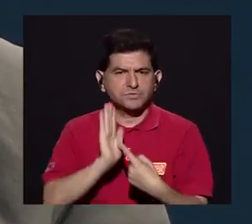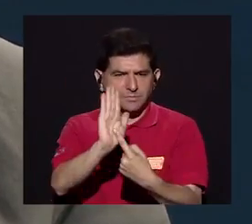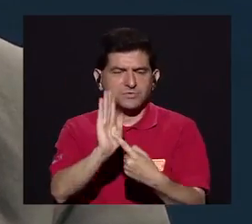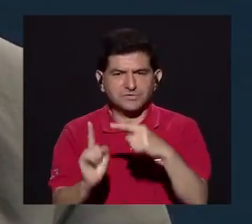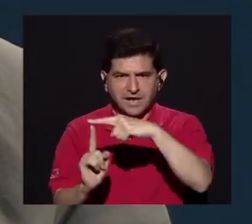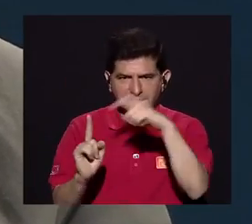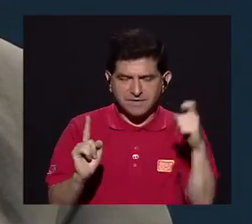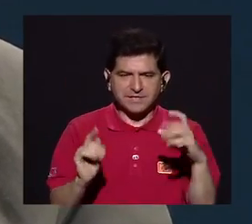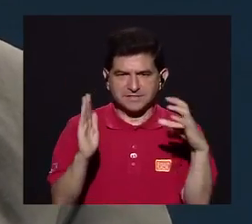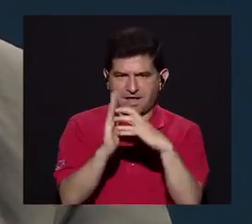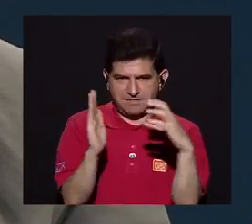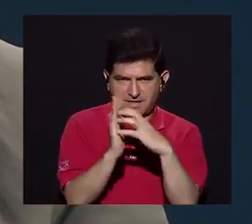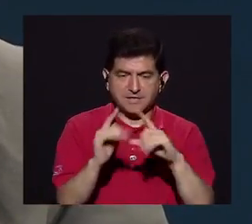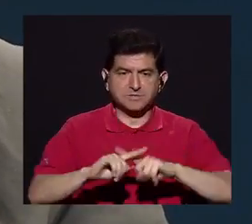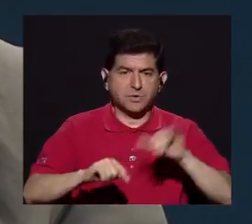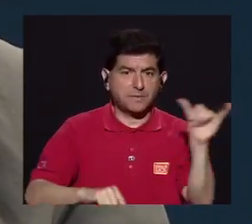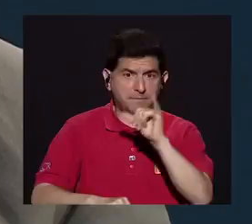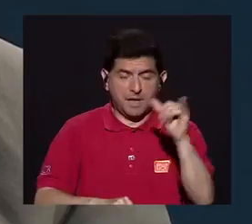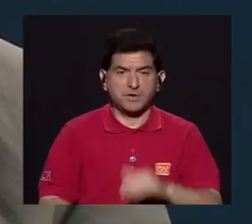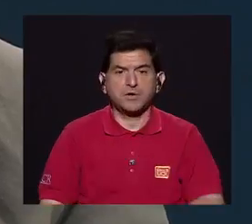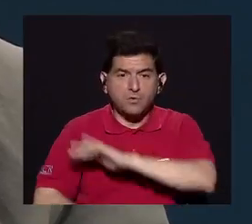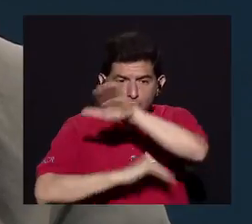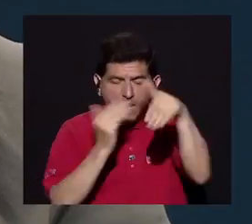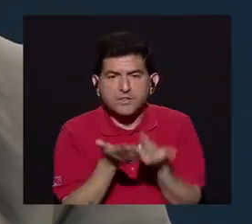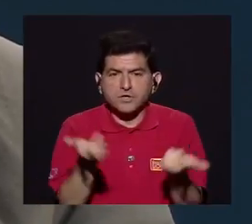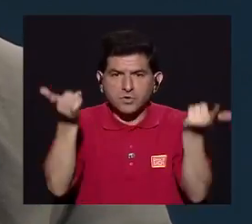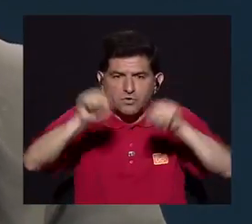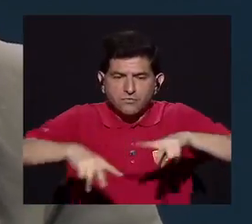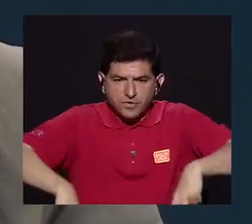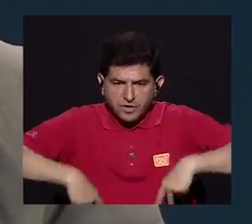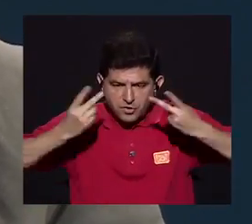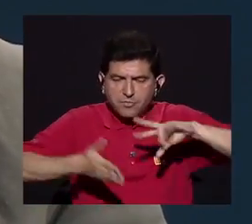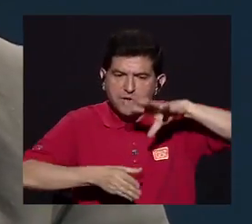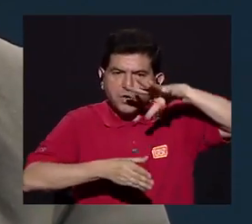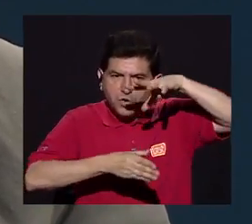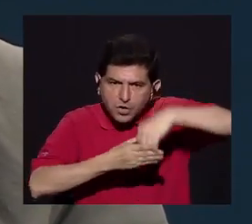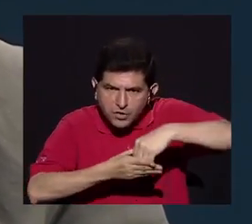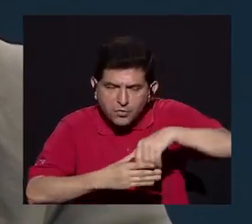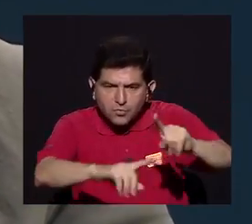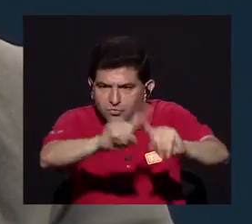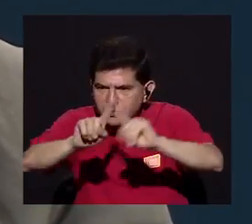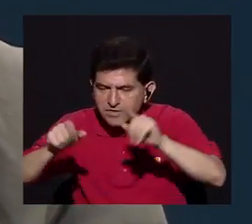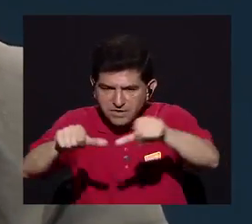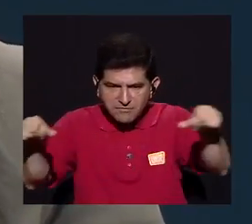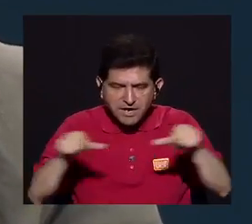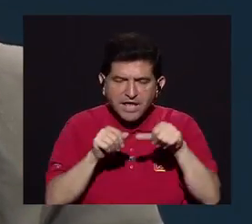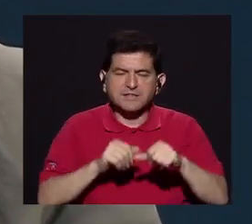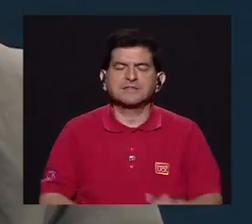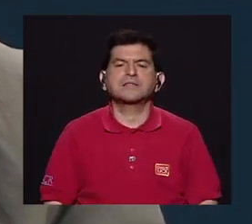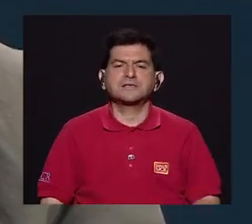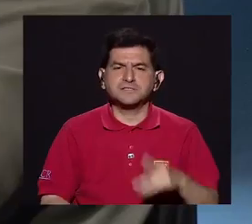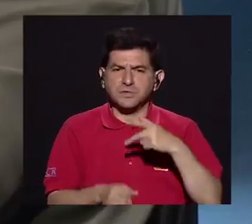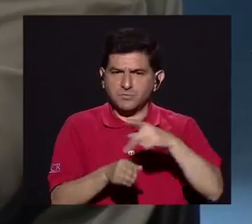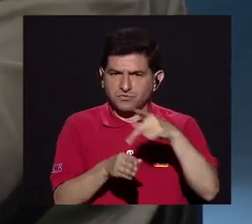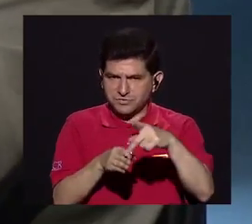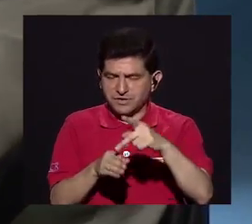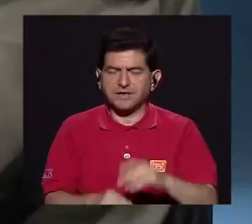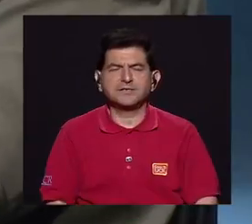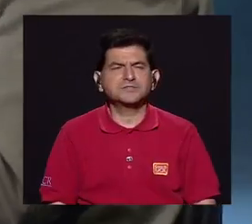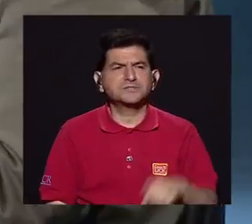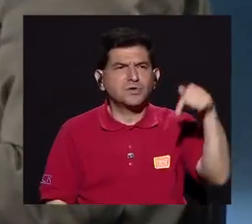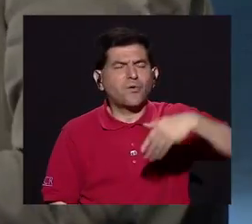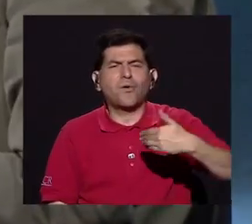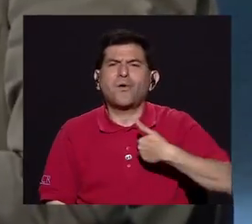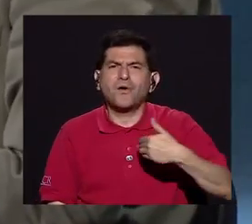sobre todo a partir de un texto como este, pero también sobre todo un fenómeno de vida que involucra diferentes áreas disciplinares? Yo creo que